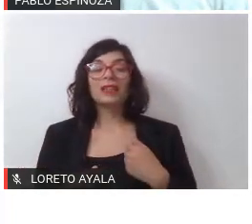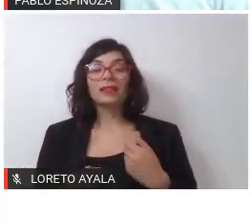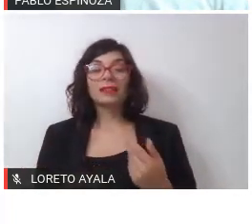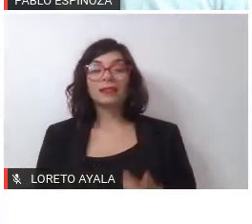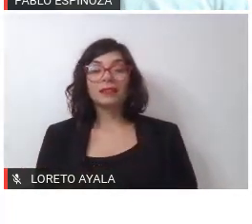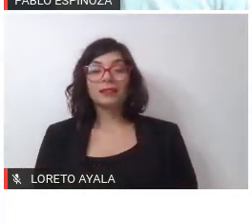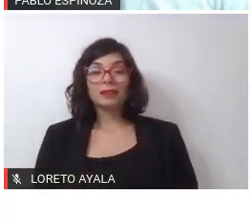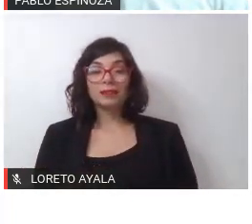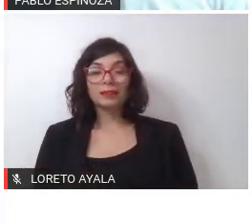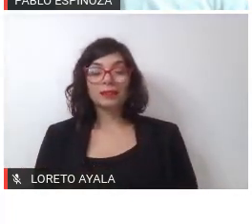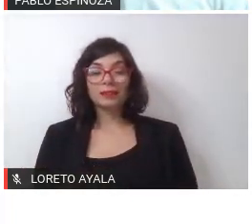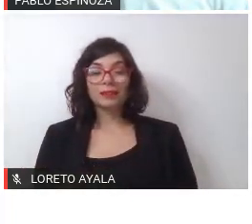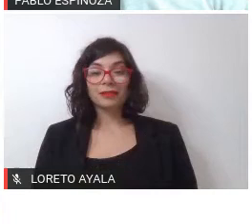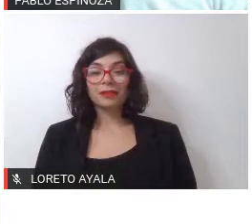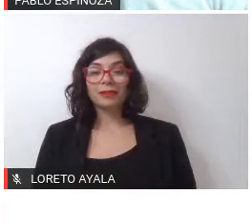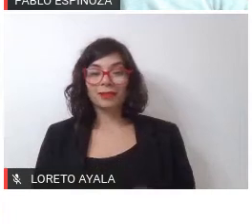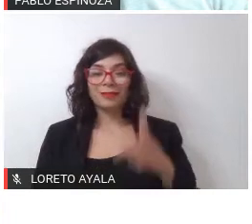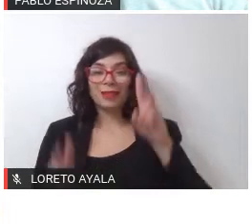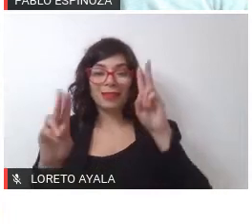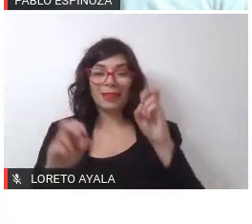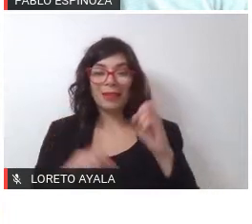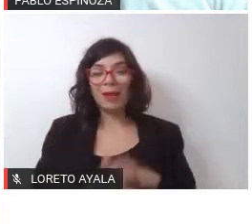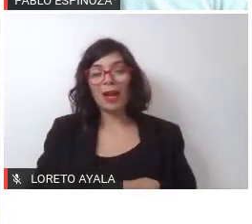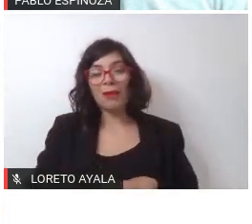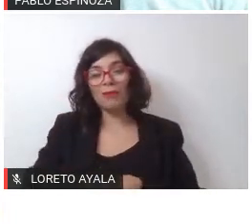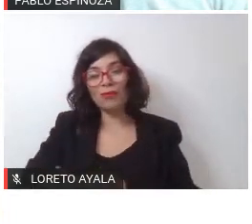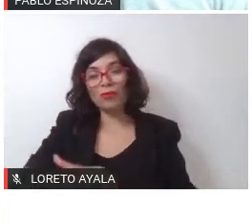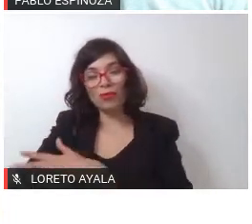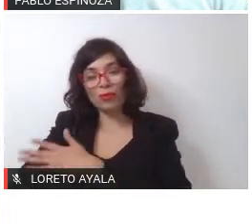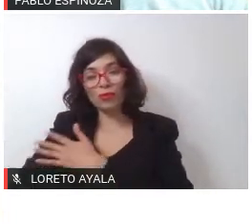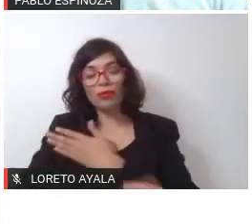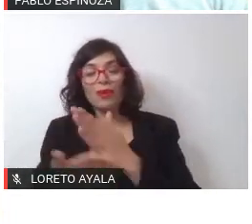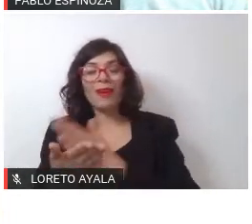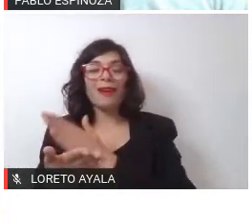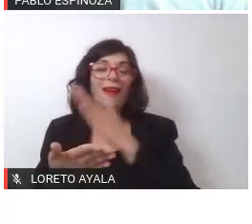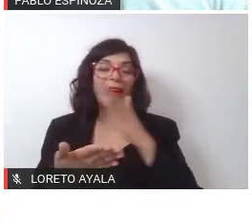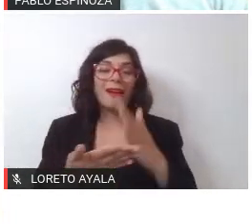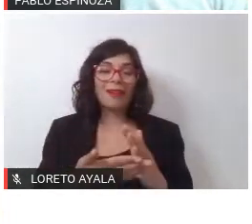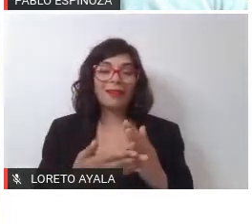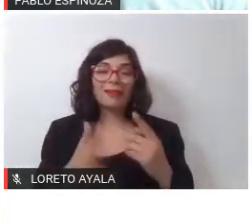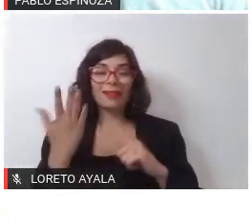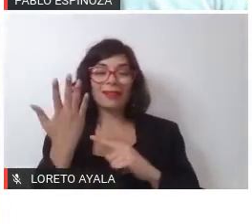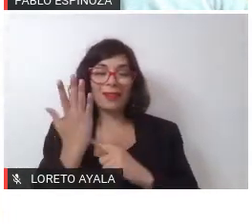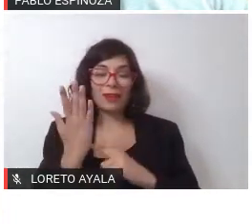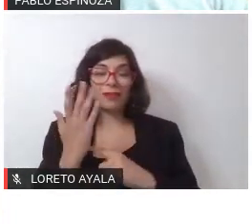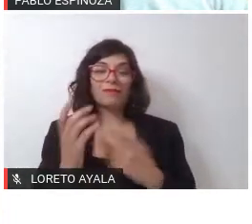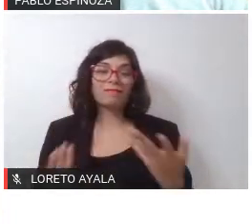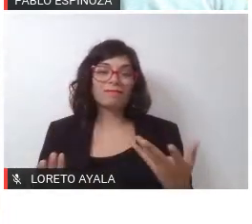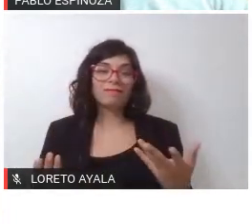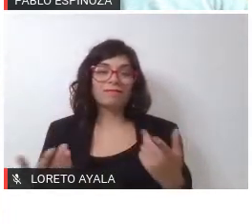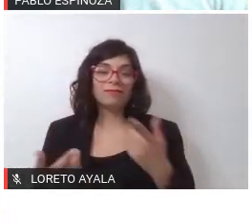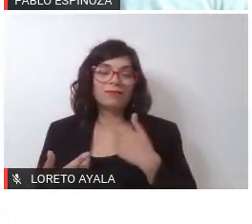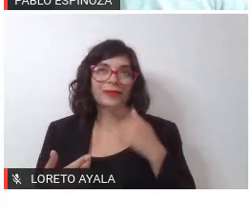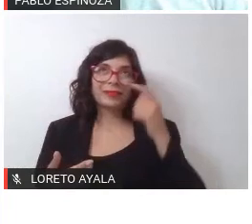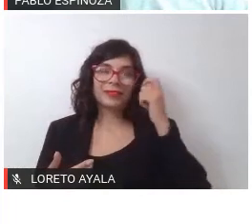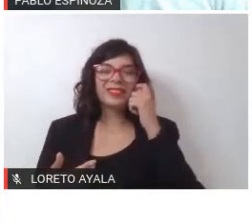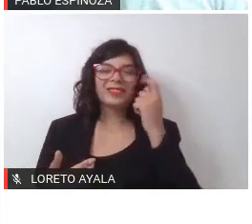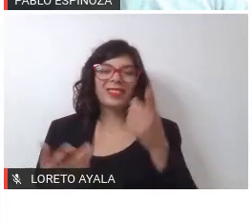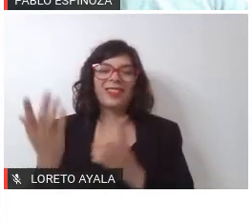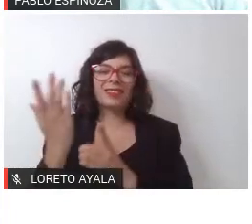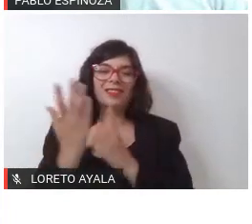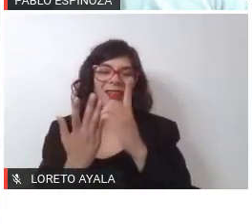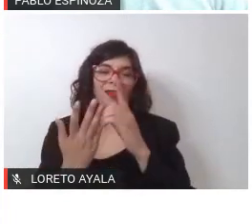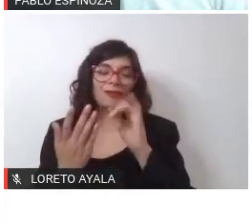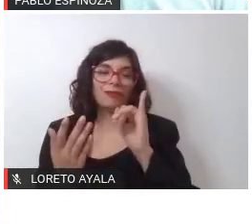El paseo desde lo emocional a lo técnico es muy importante porque gran parte del trabajo que tenemos que desarrollar tiene que ver con sentimiento,